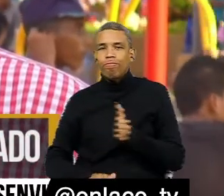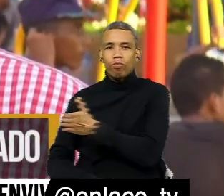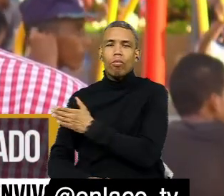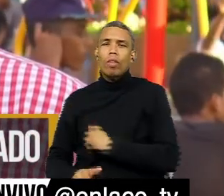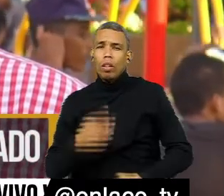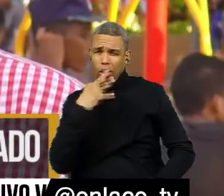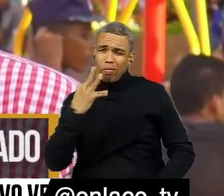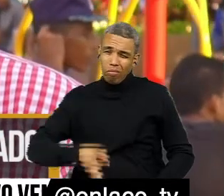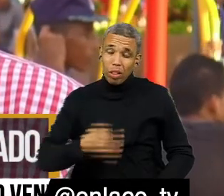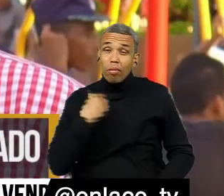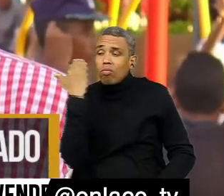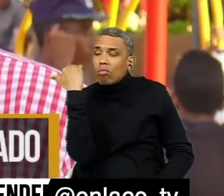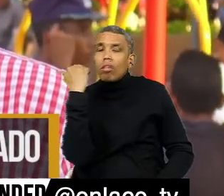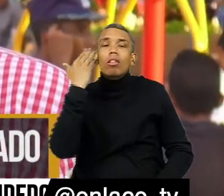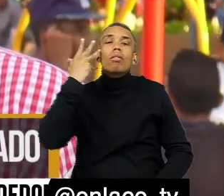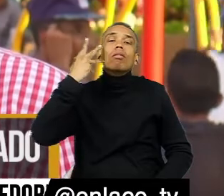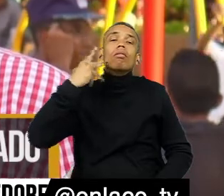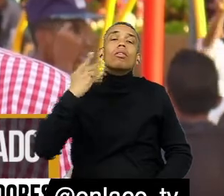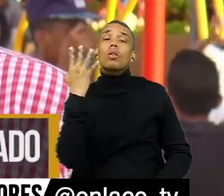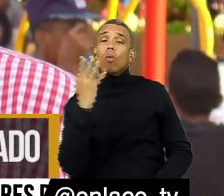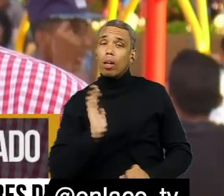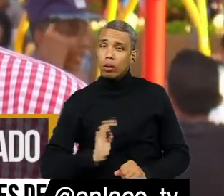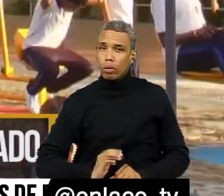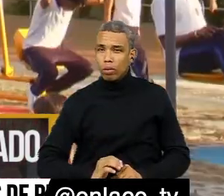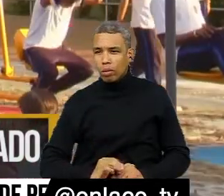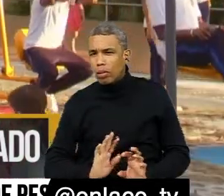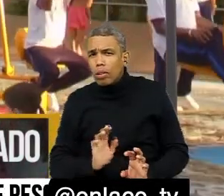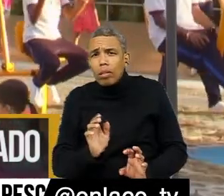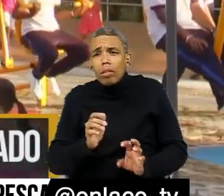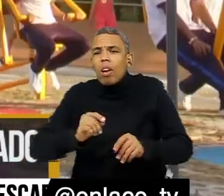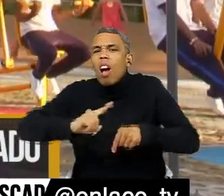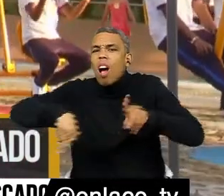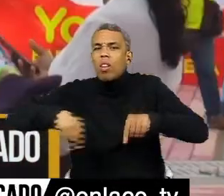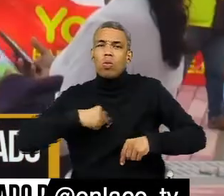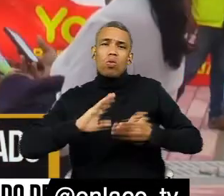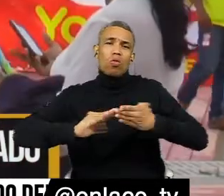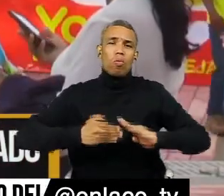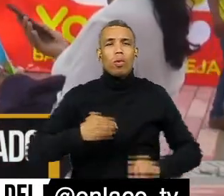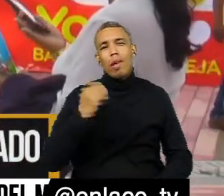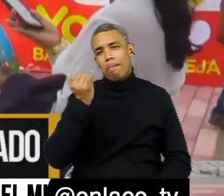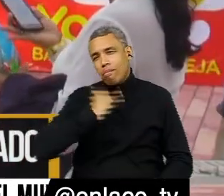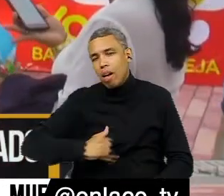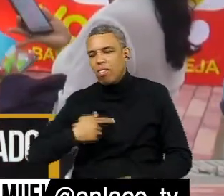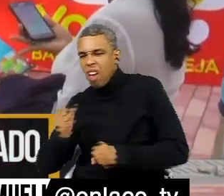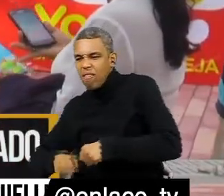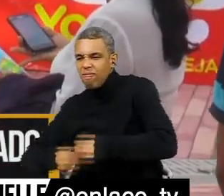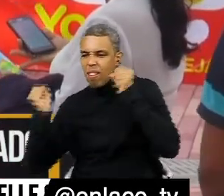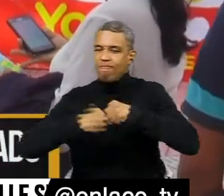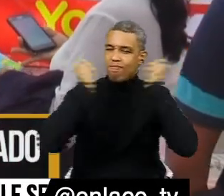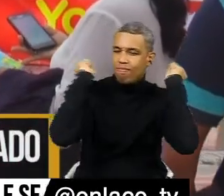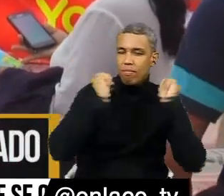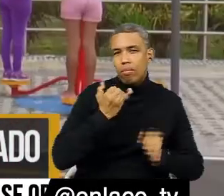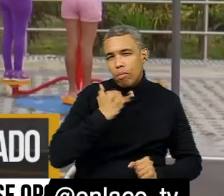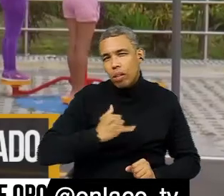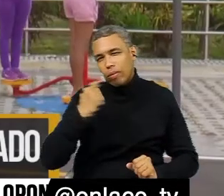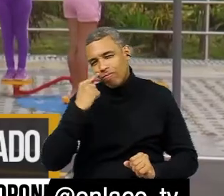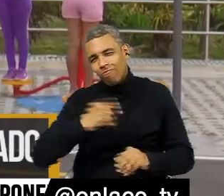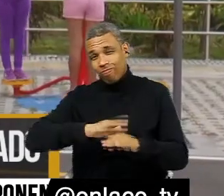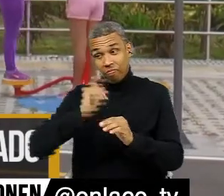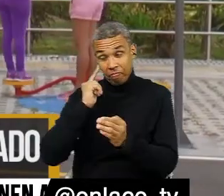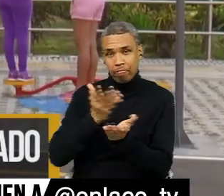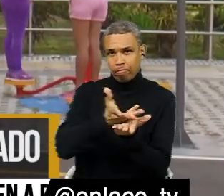estos 4 o 5 días que lleva de haberse inaugurado. Autoridades del municipio llamaron la atención a los ciudadanos con falta de cultura e